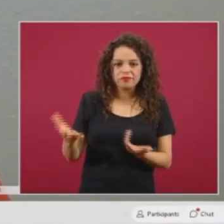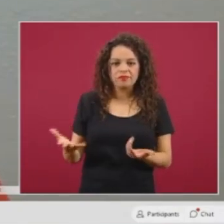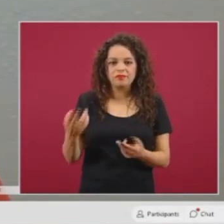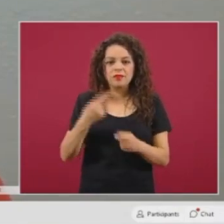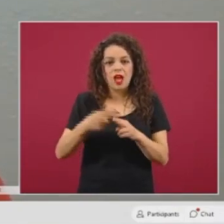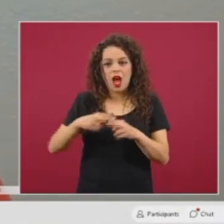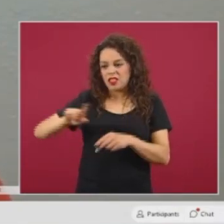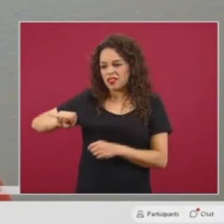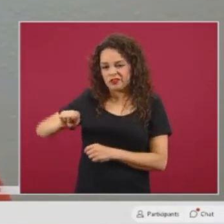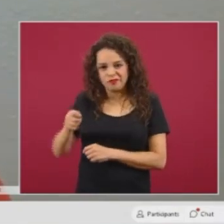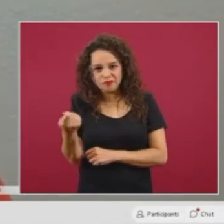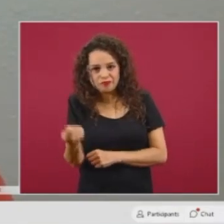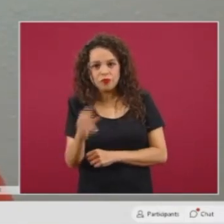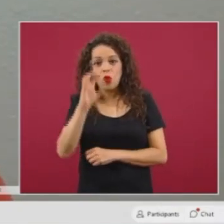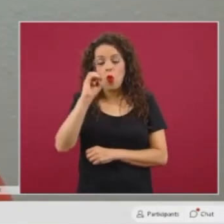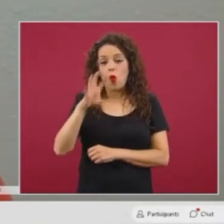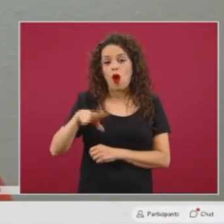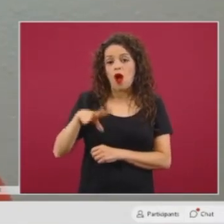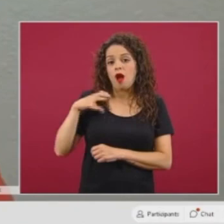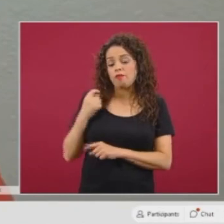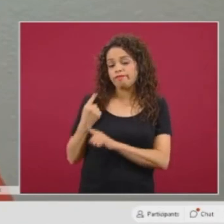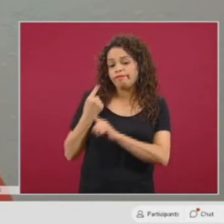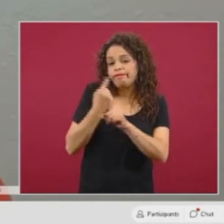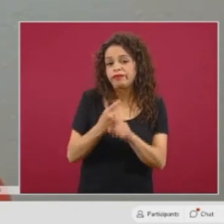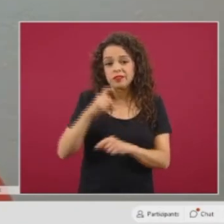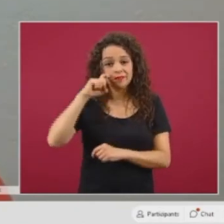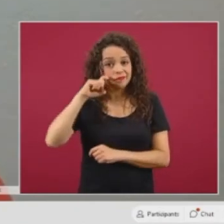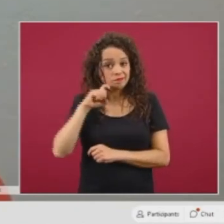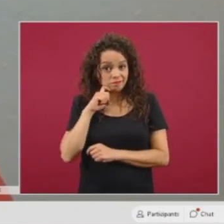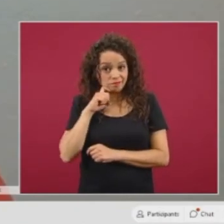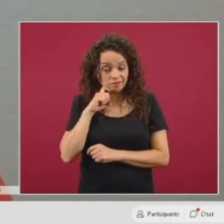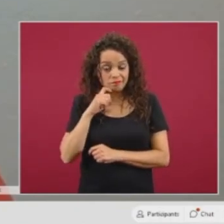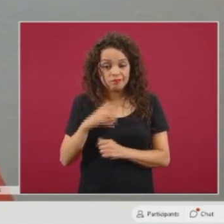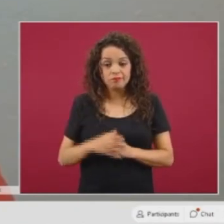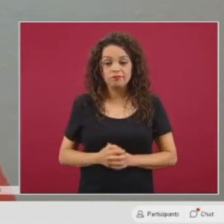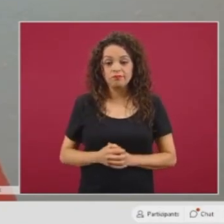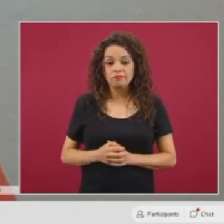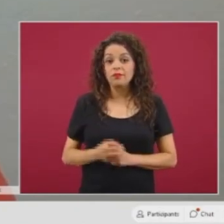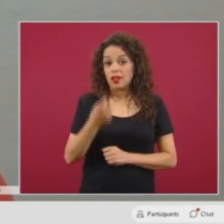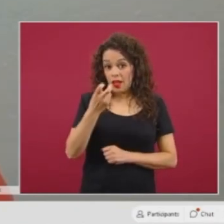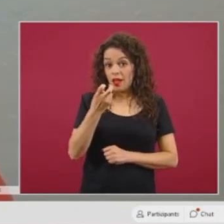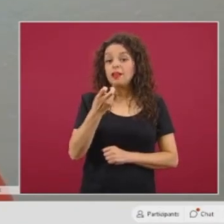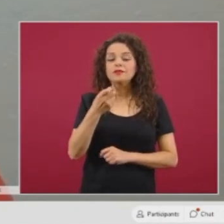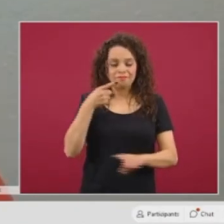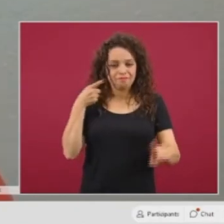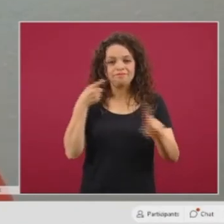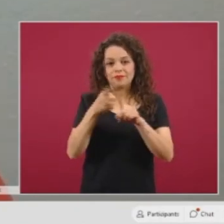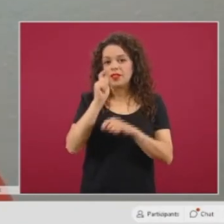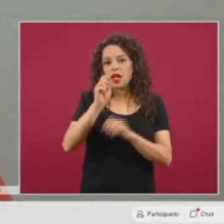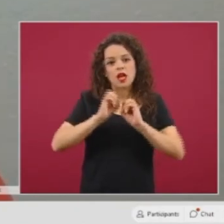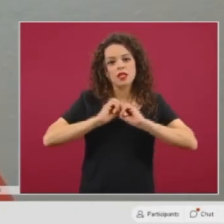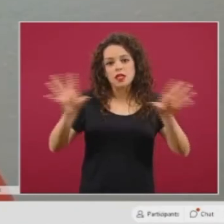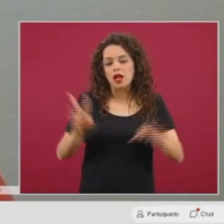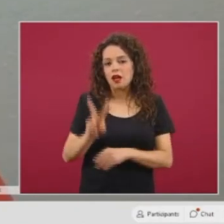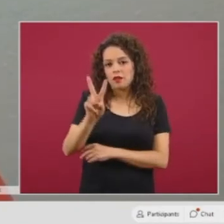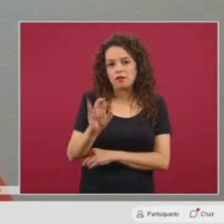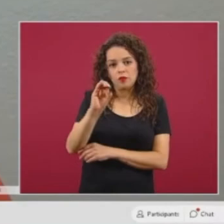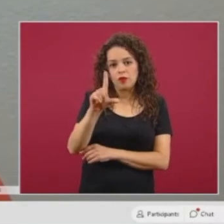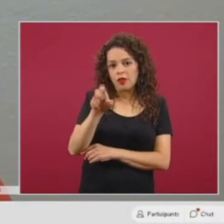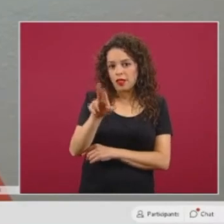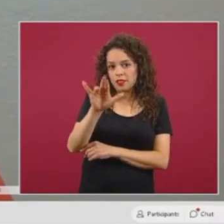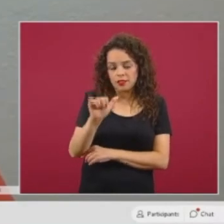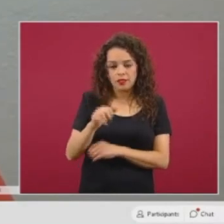pellizcos, agresión sexual, son obviamente violencia, pero hay también cuestiones que tienen que ver con